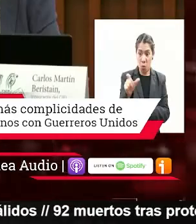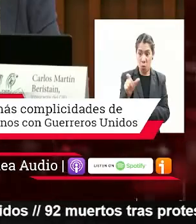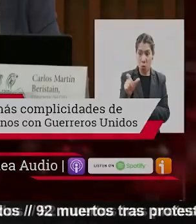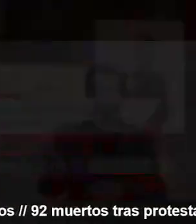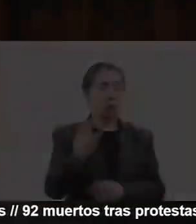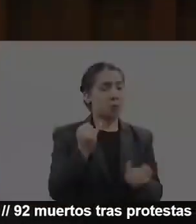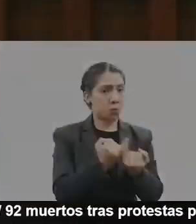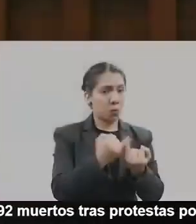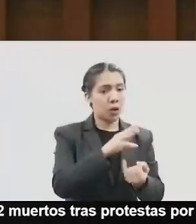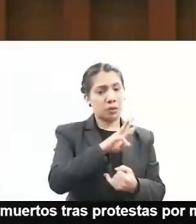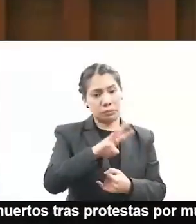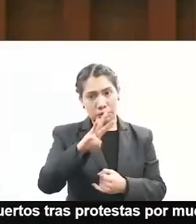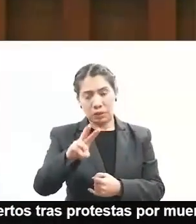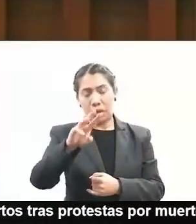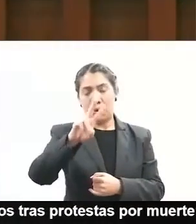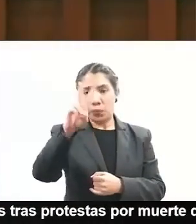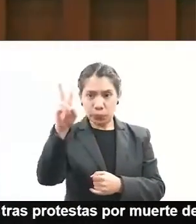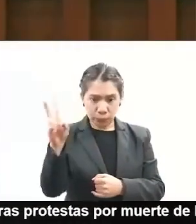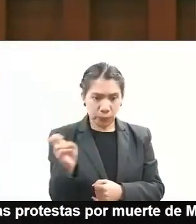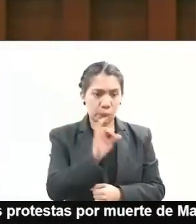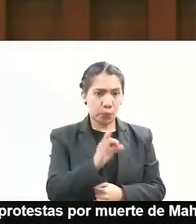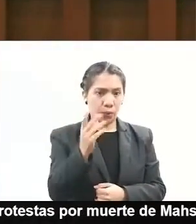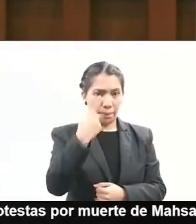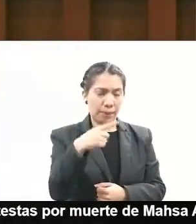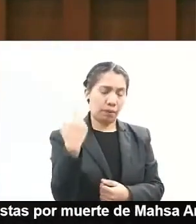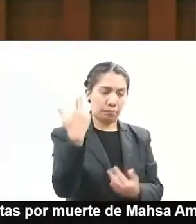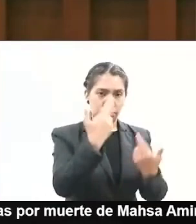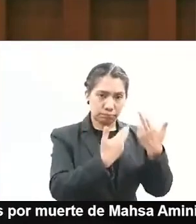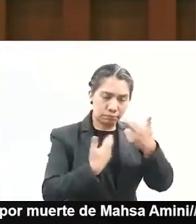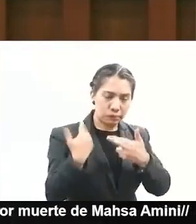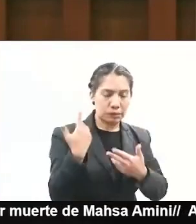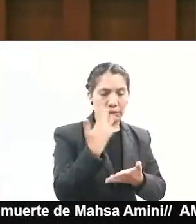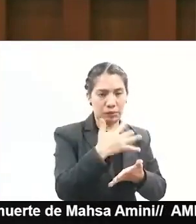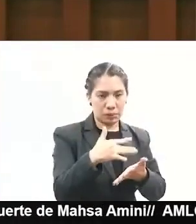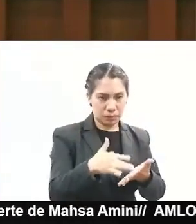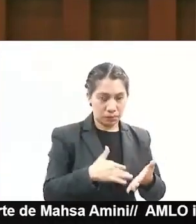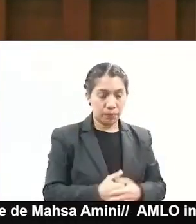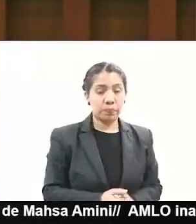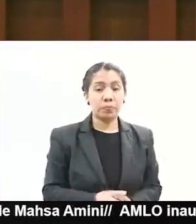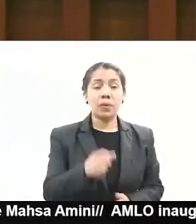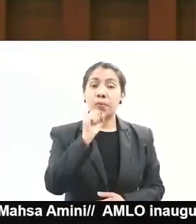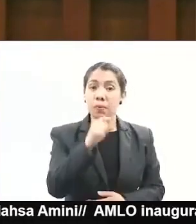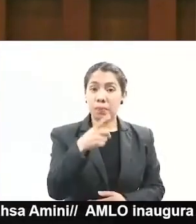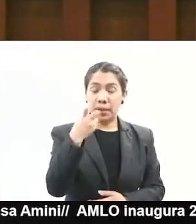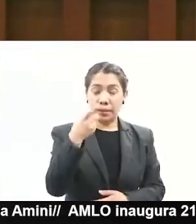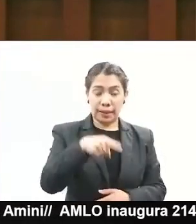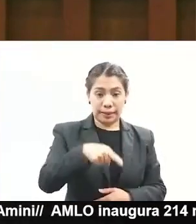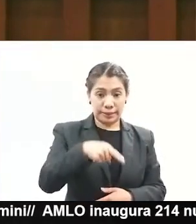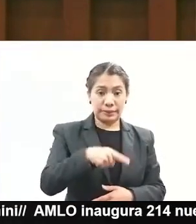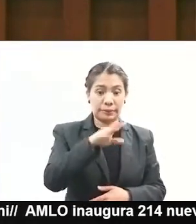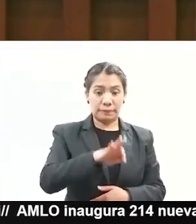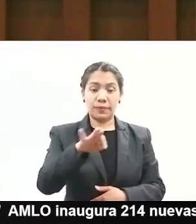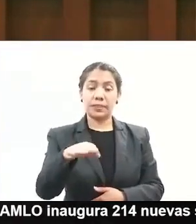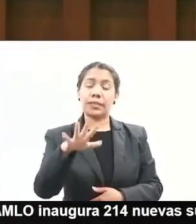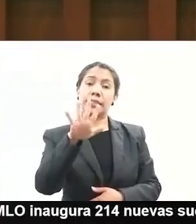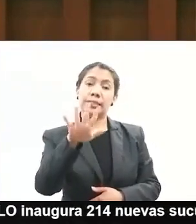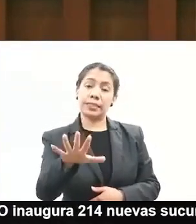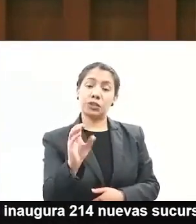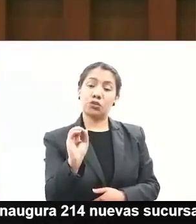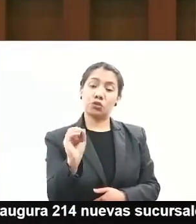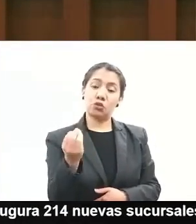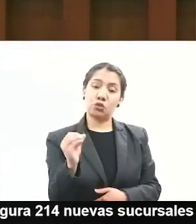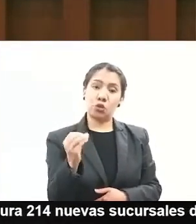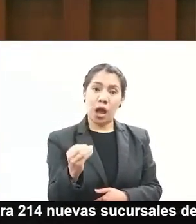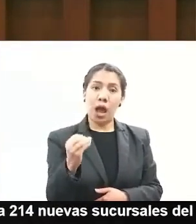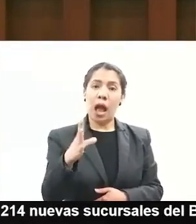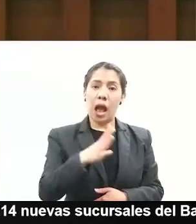veámoslo. Ese informe también muestra que el día 5 de octubre se montó una coordinación de altos mandos de todas